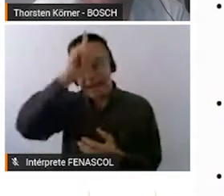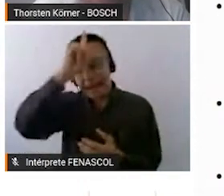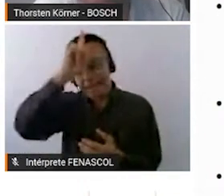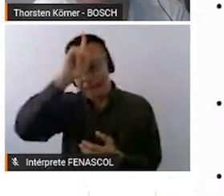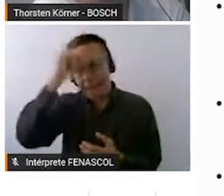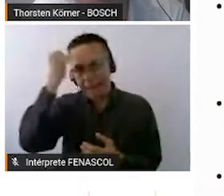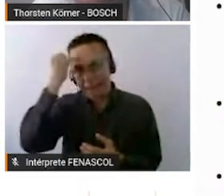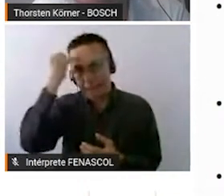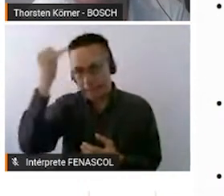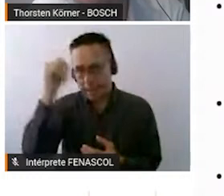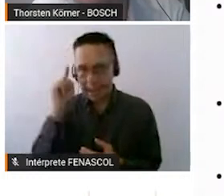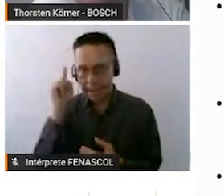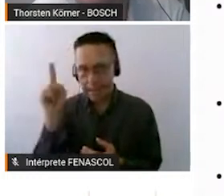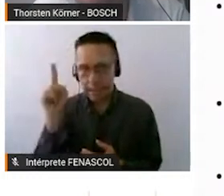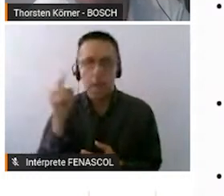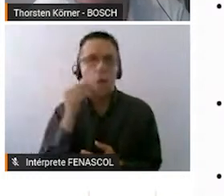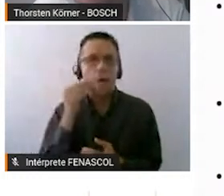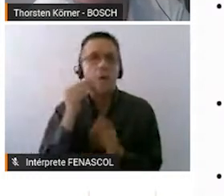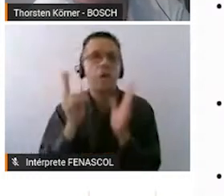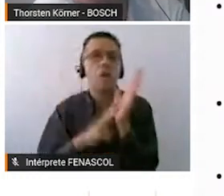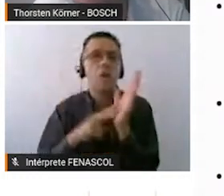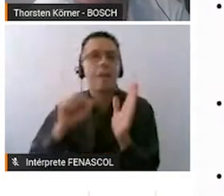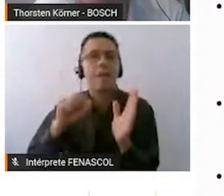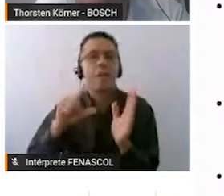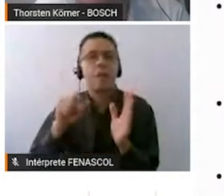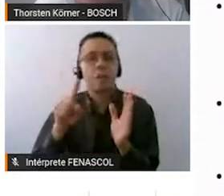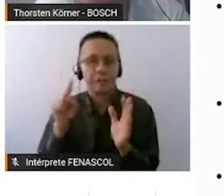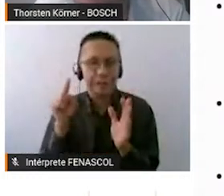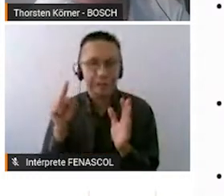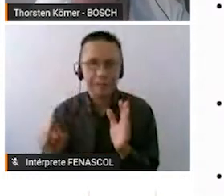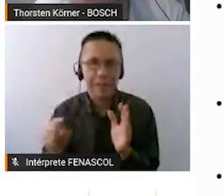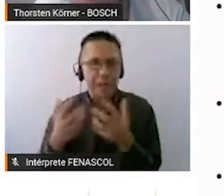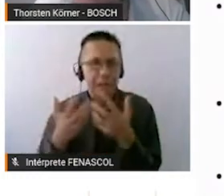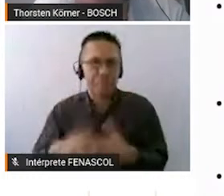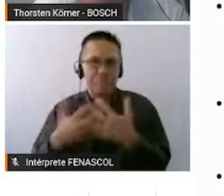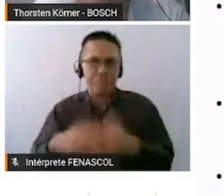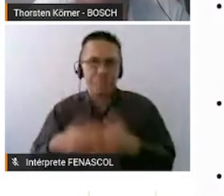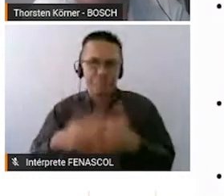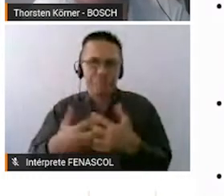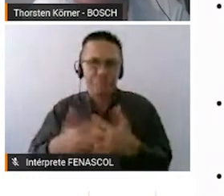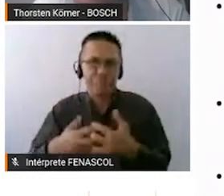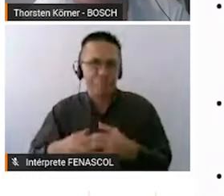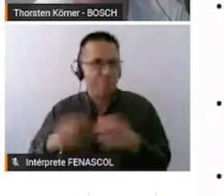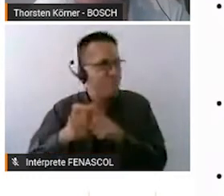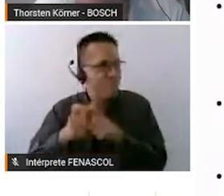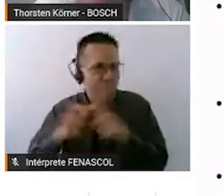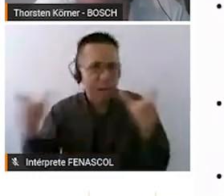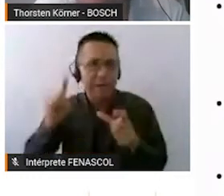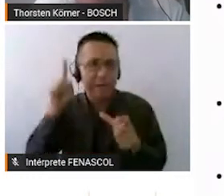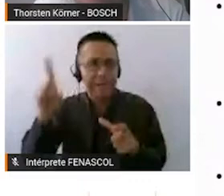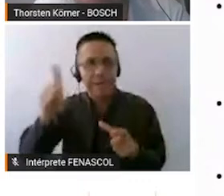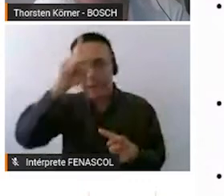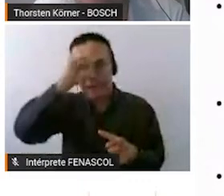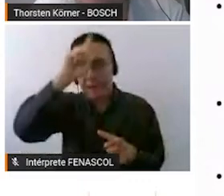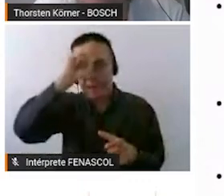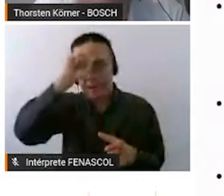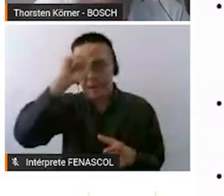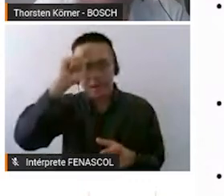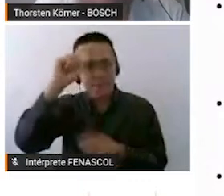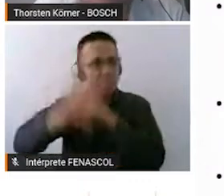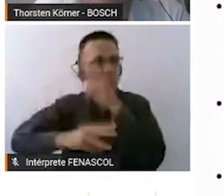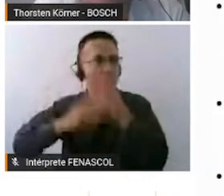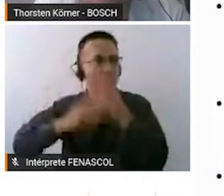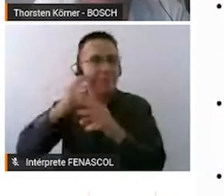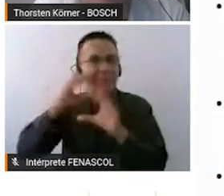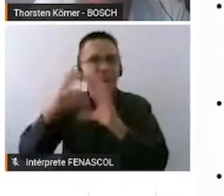por primera vez en el año 2011 en la mayor feria industrial de Alemania y una de las más importantes del mundo, que es la feria de